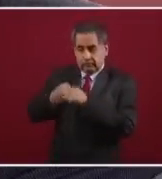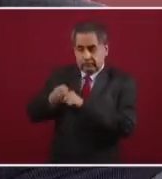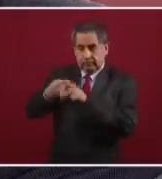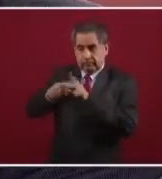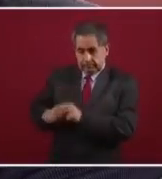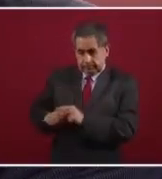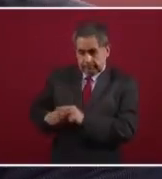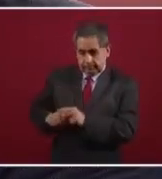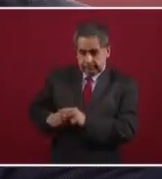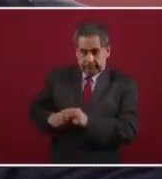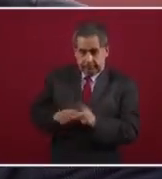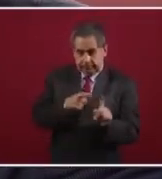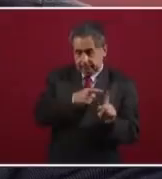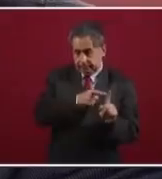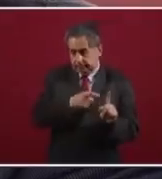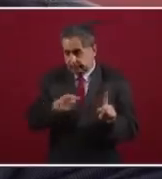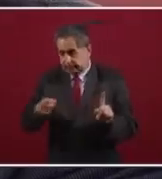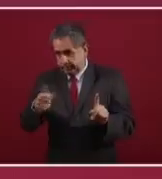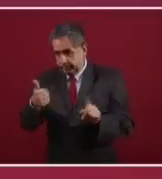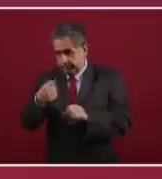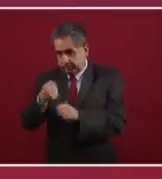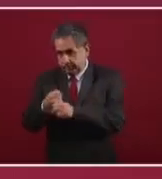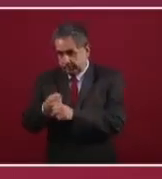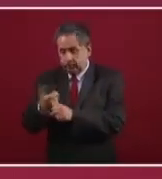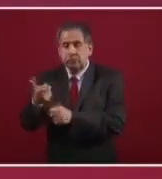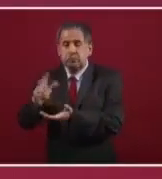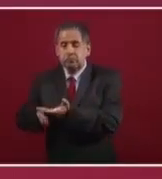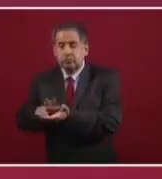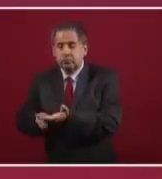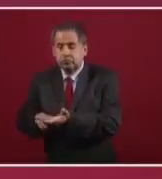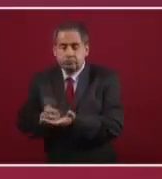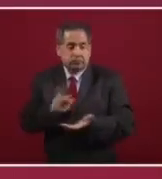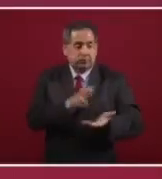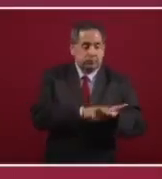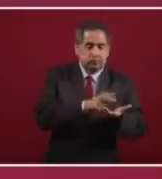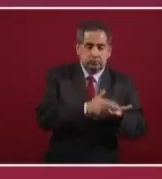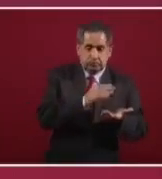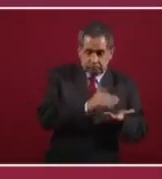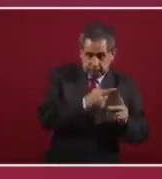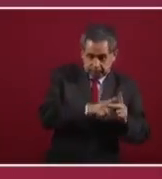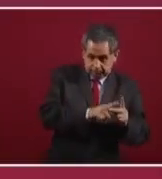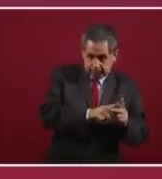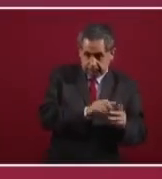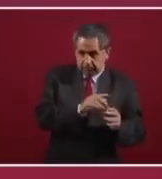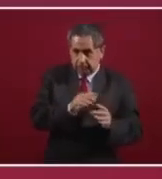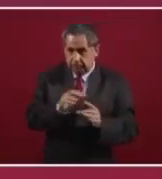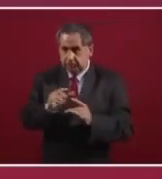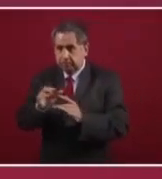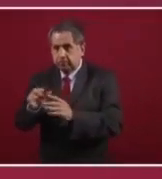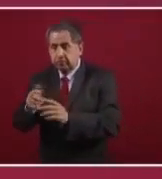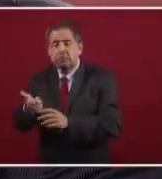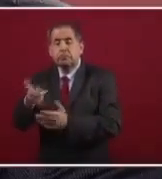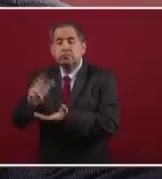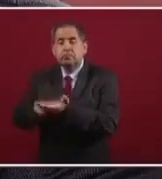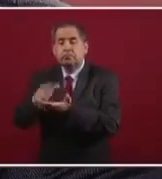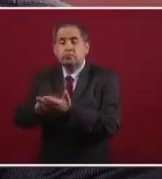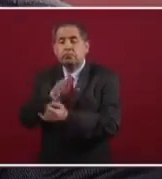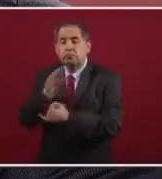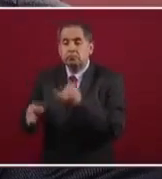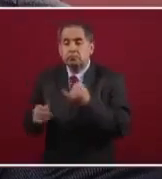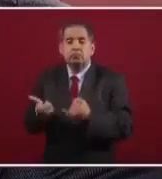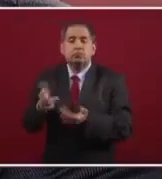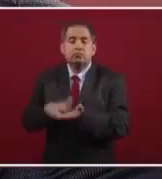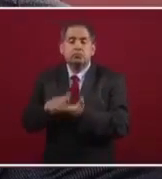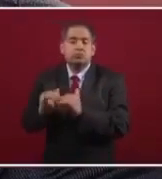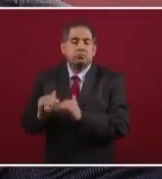el pasado gobierno y cuánto terminó costando al final del